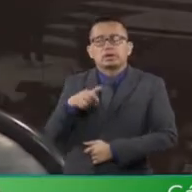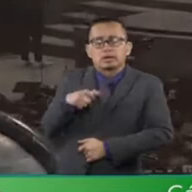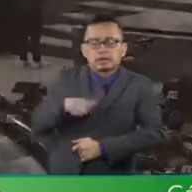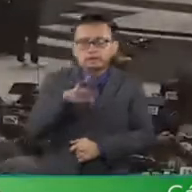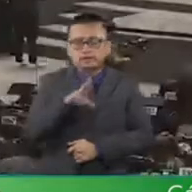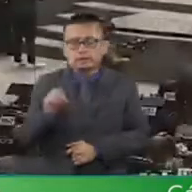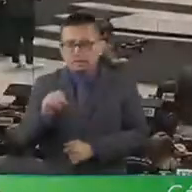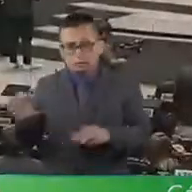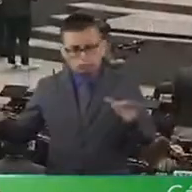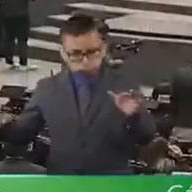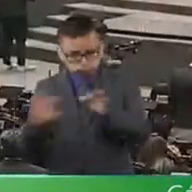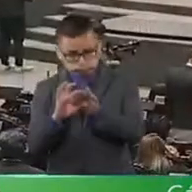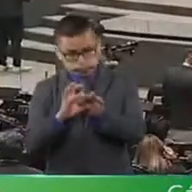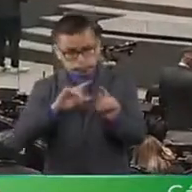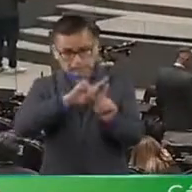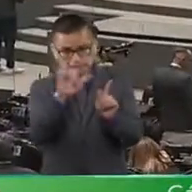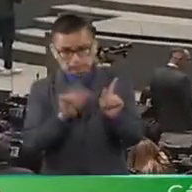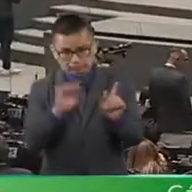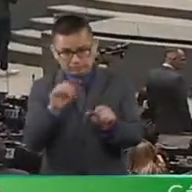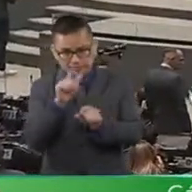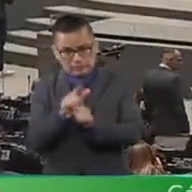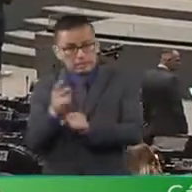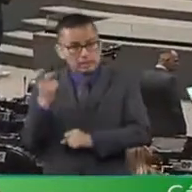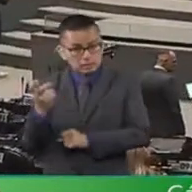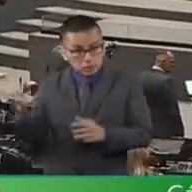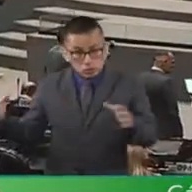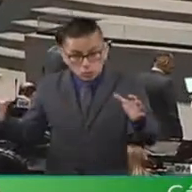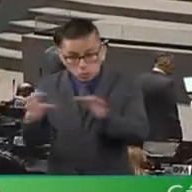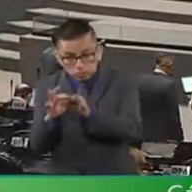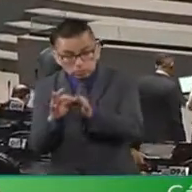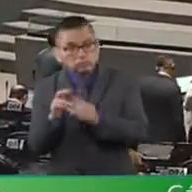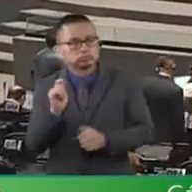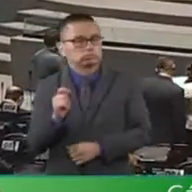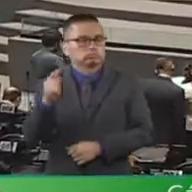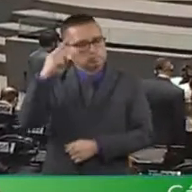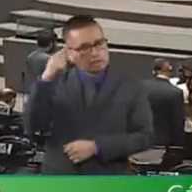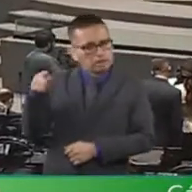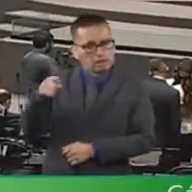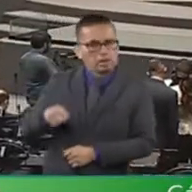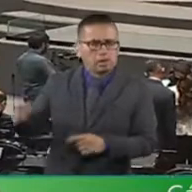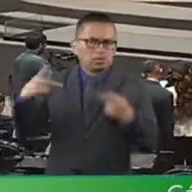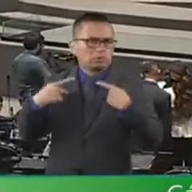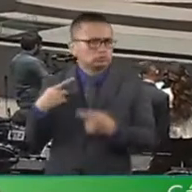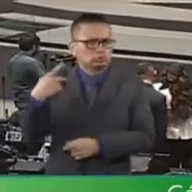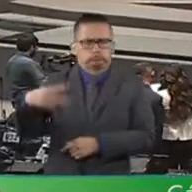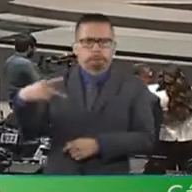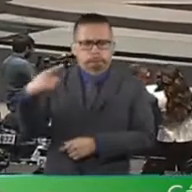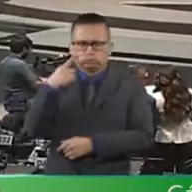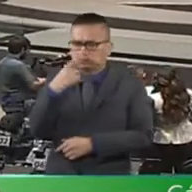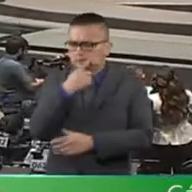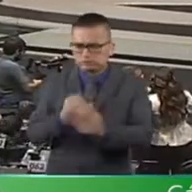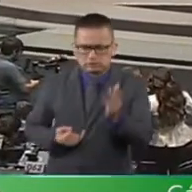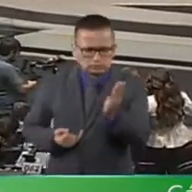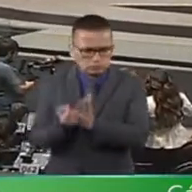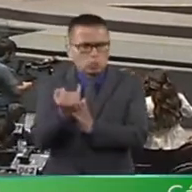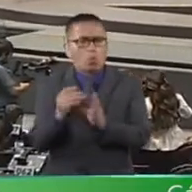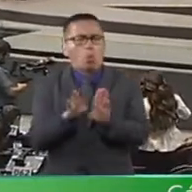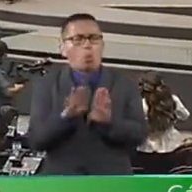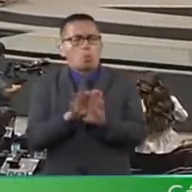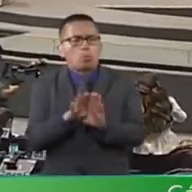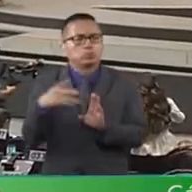Federal significó para sus habitantes la posibilidad de elegir su organización política